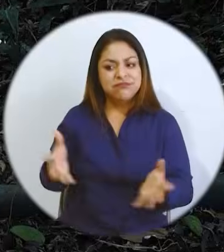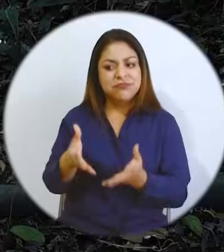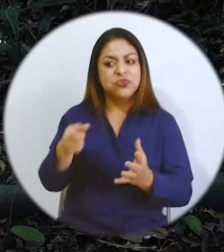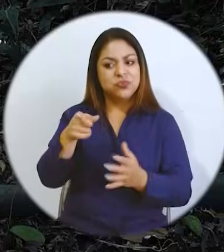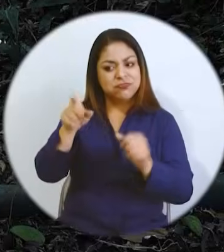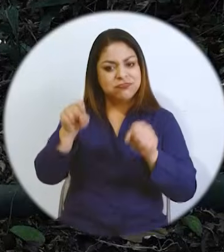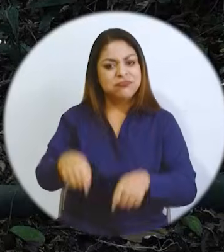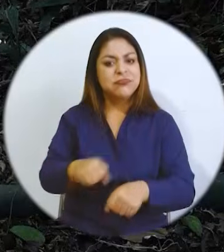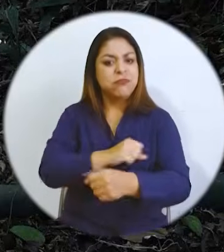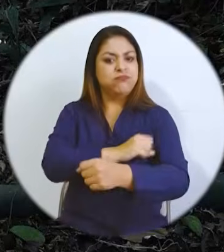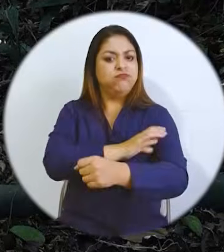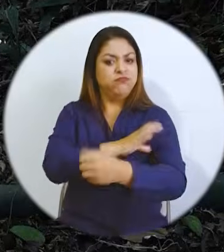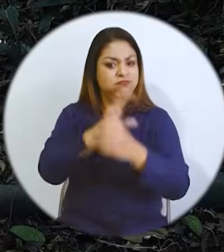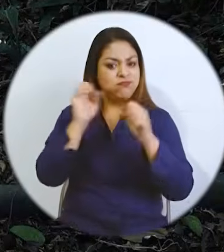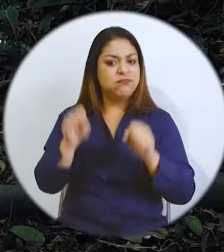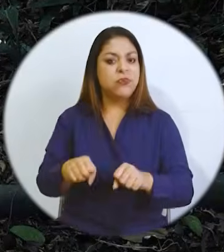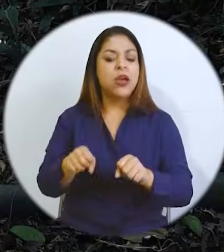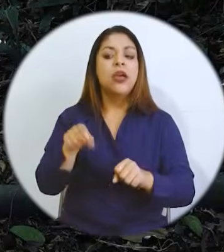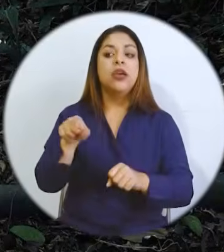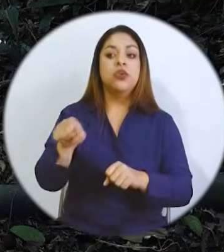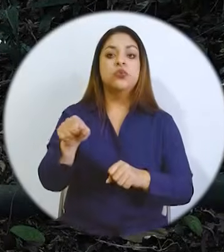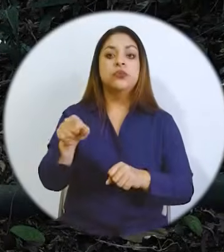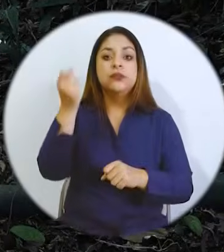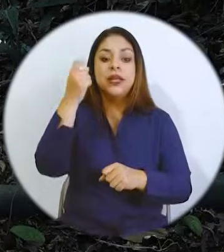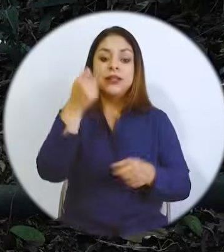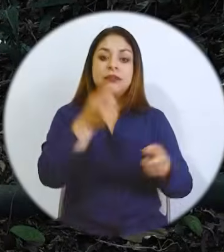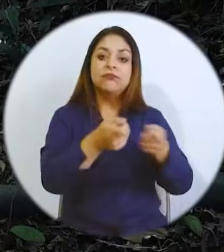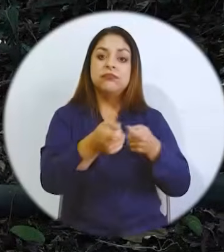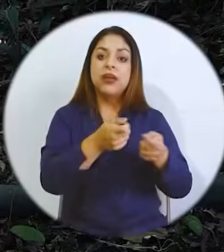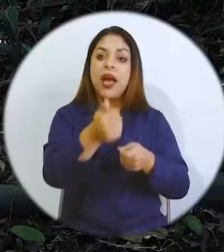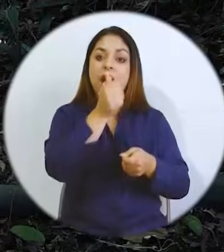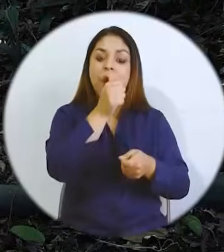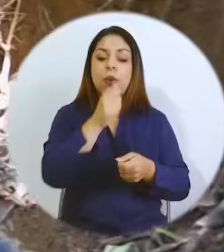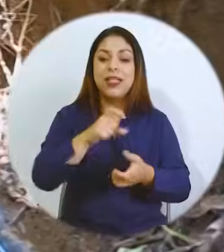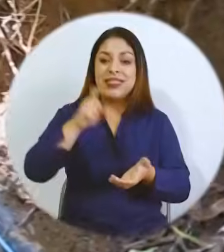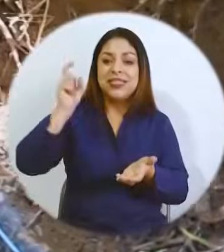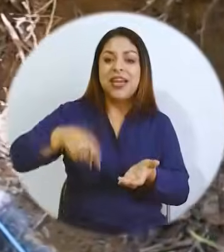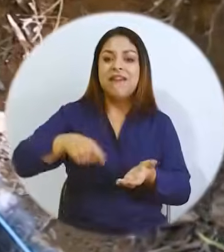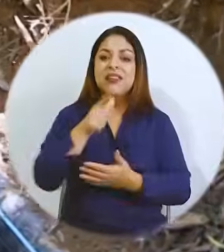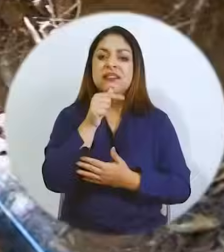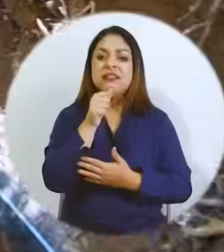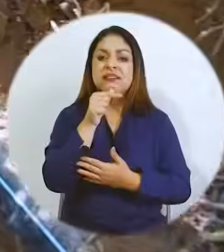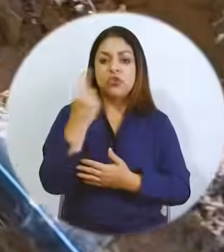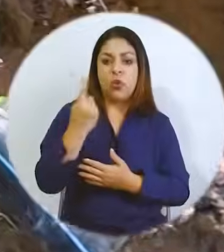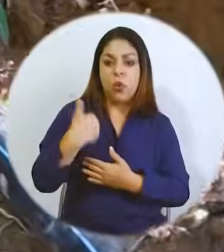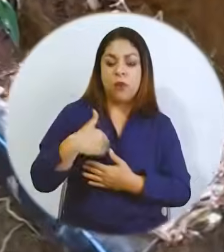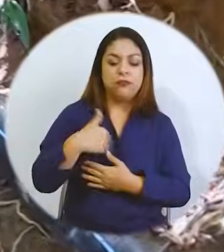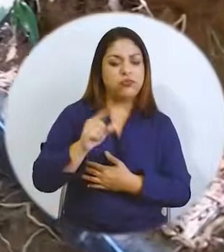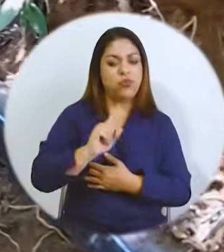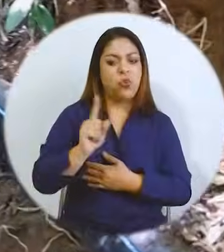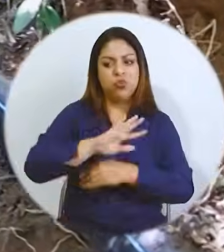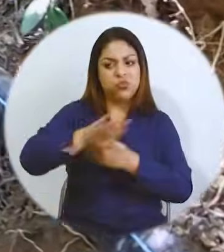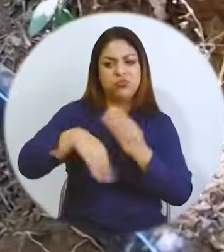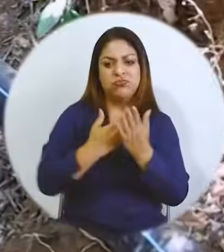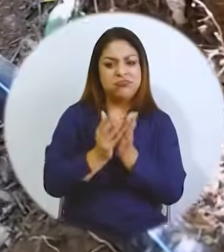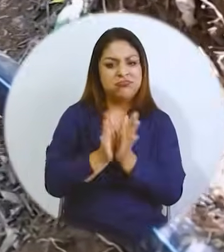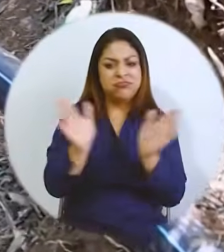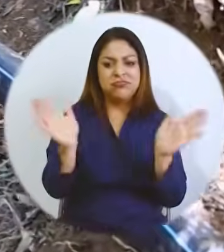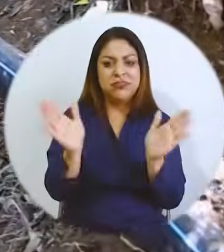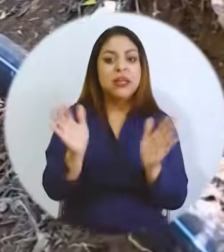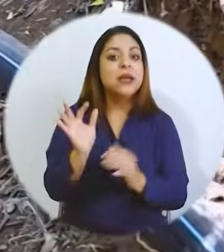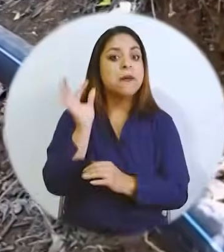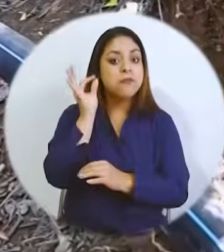que empoderarlas, que comprendan y entiendan que la gestión del recurso hídrico es un deber de todos, y que las mujeres que llegamos a